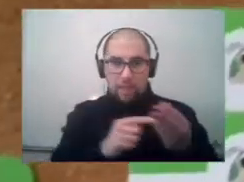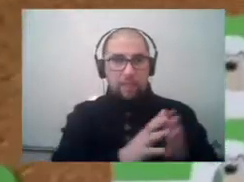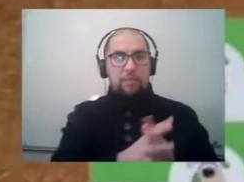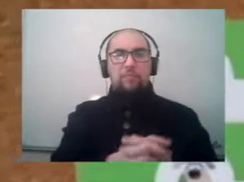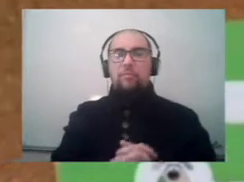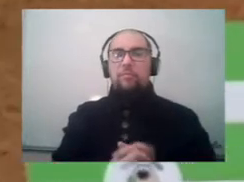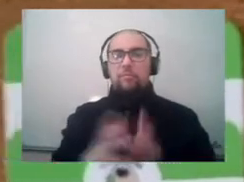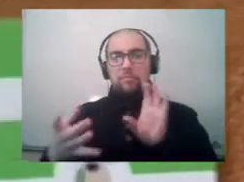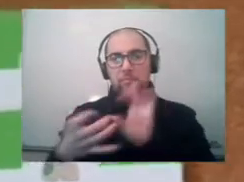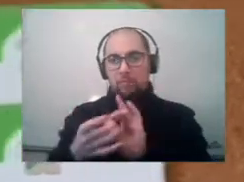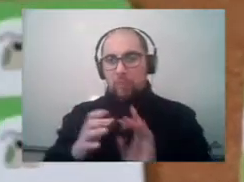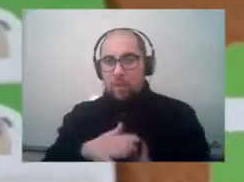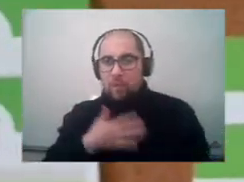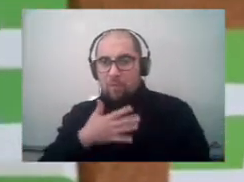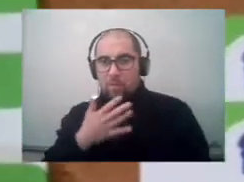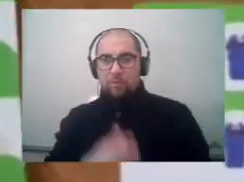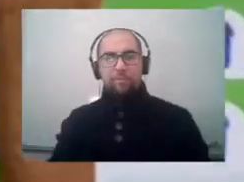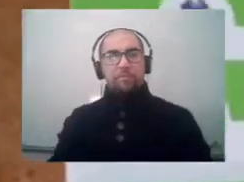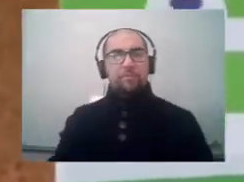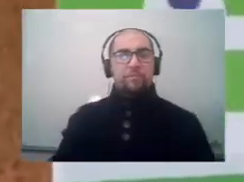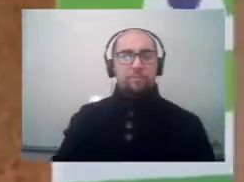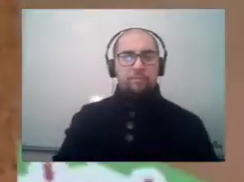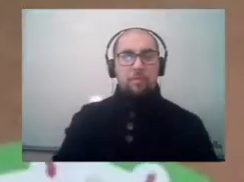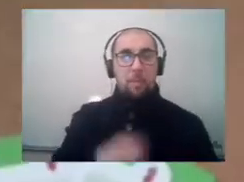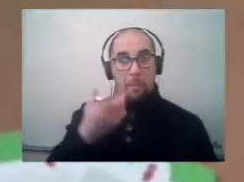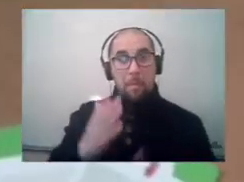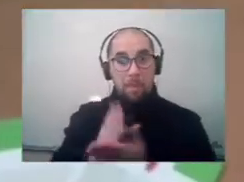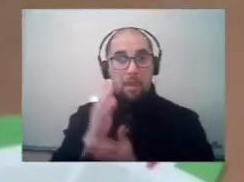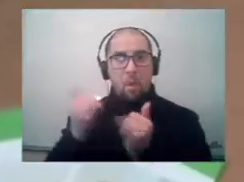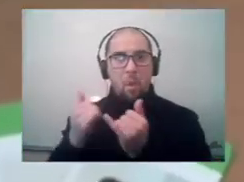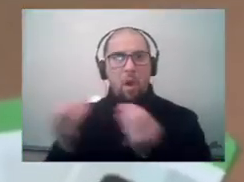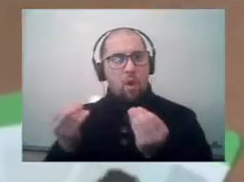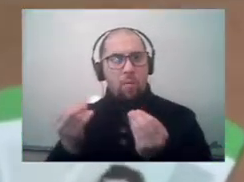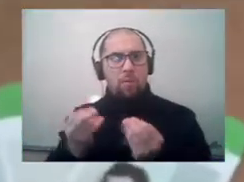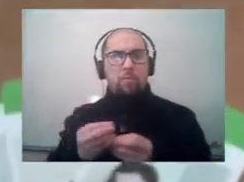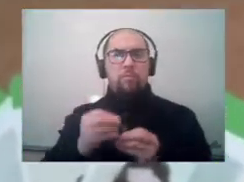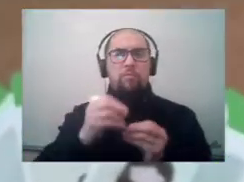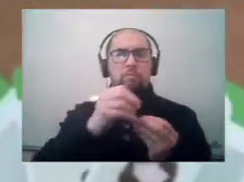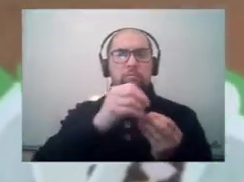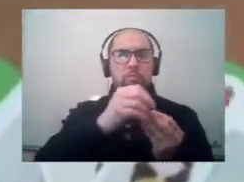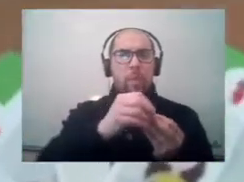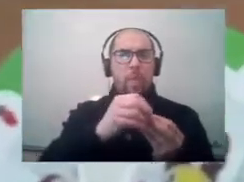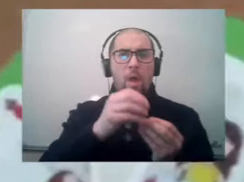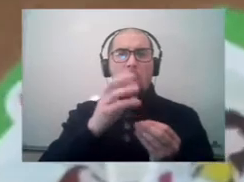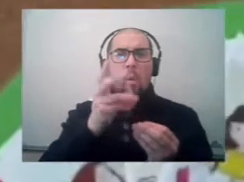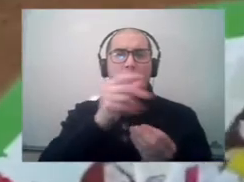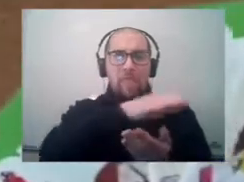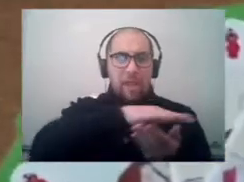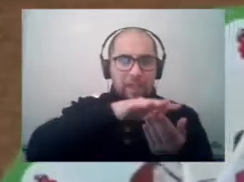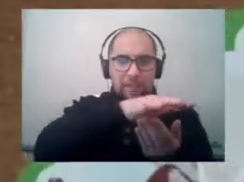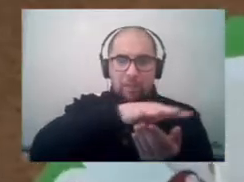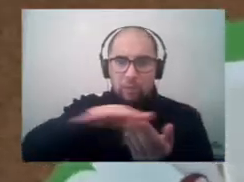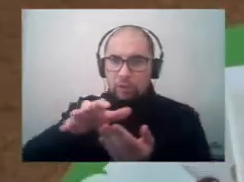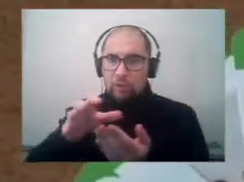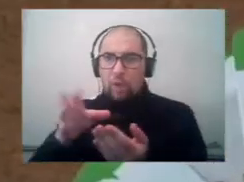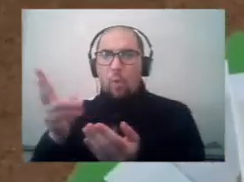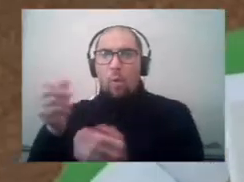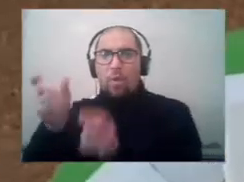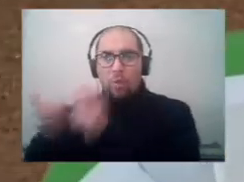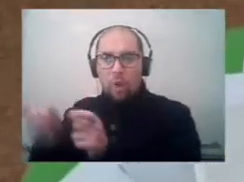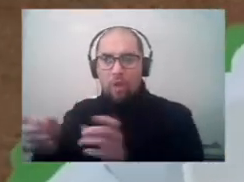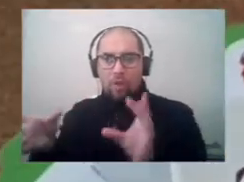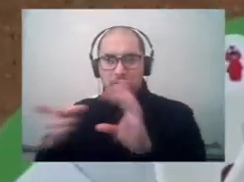distintas emociones para jugar se debe seleccionar una situación por cada jugador